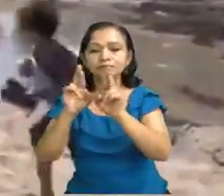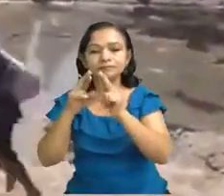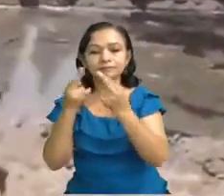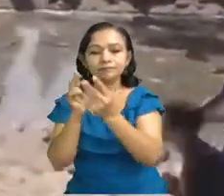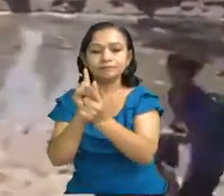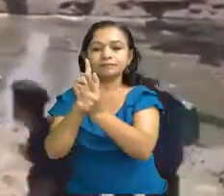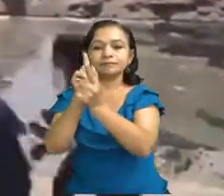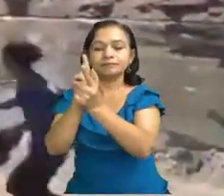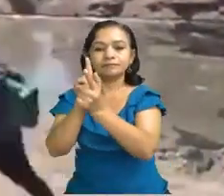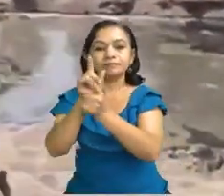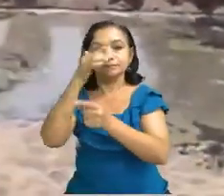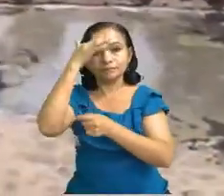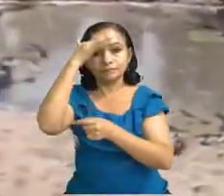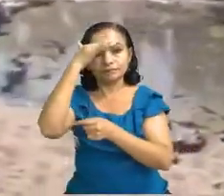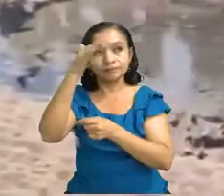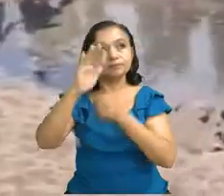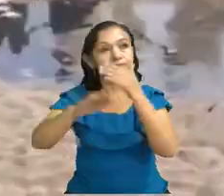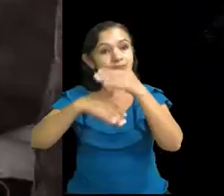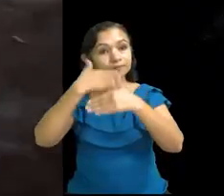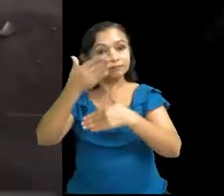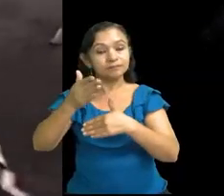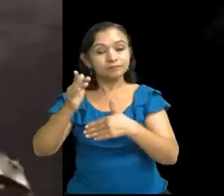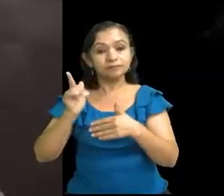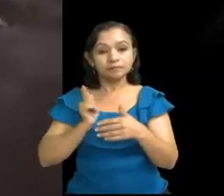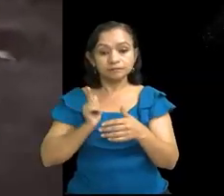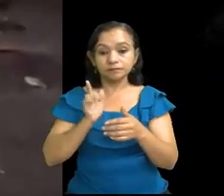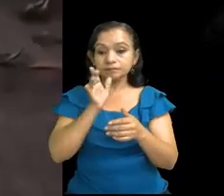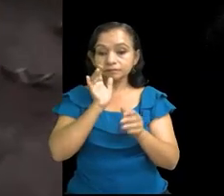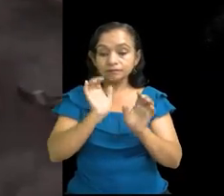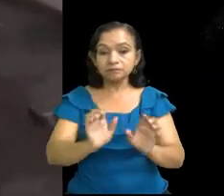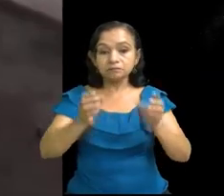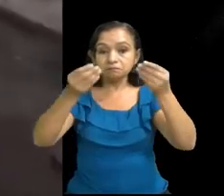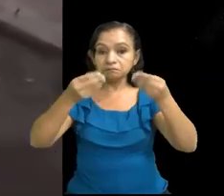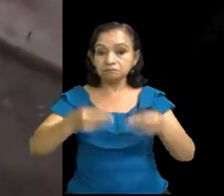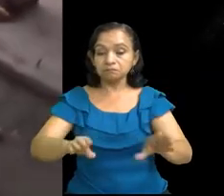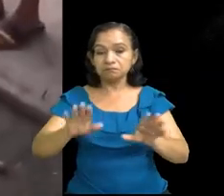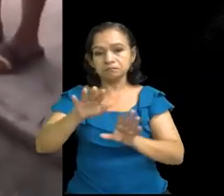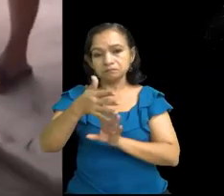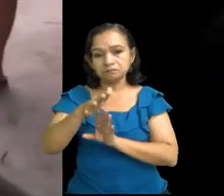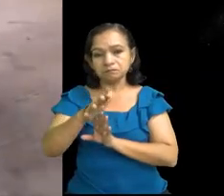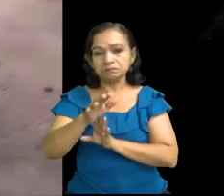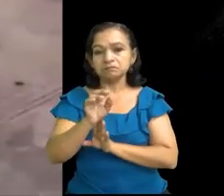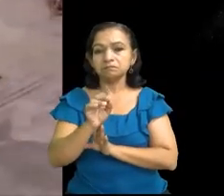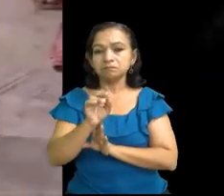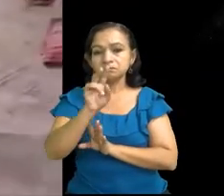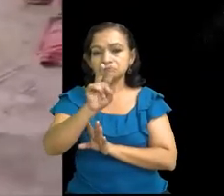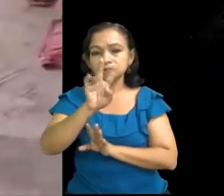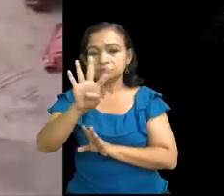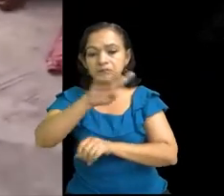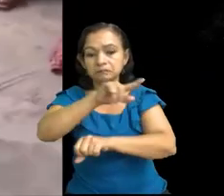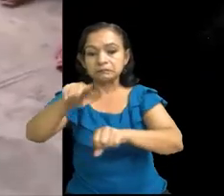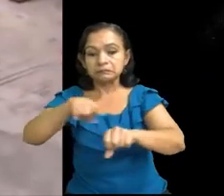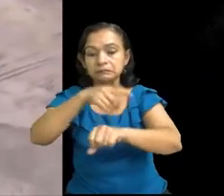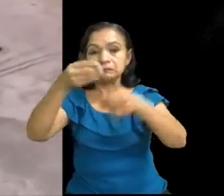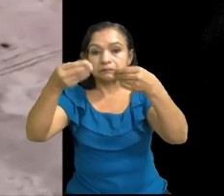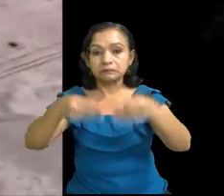en Tapachula, luego de que la menor estuvo desaparecida por aproximadamente 24 horas.